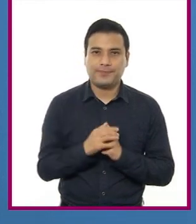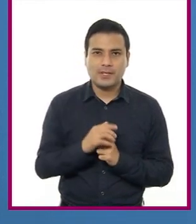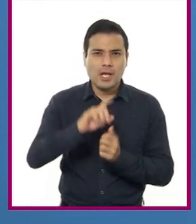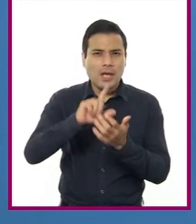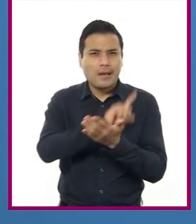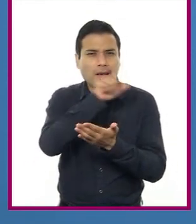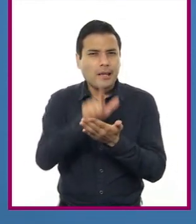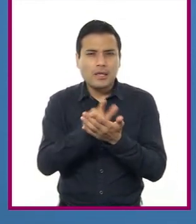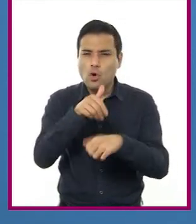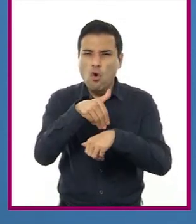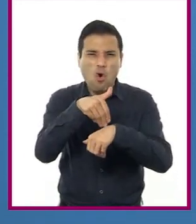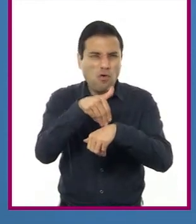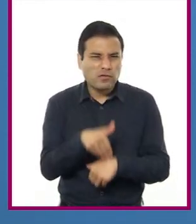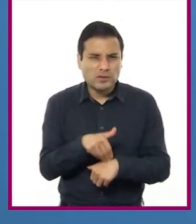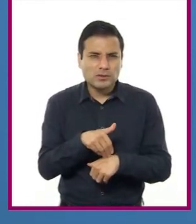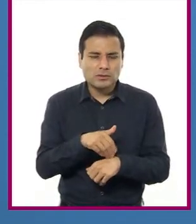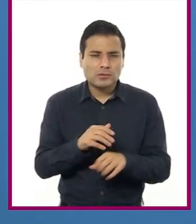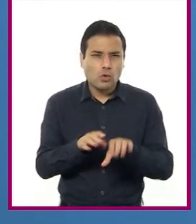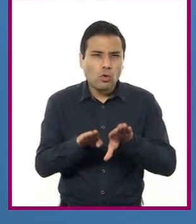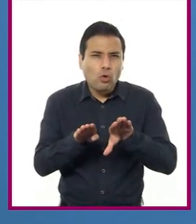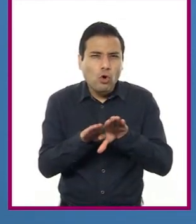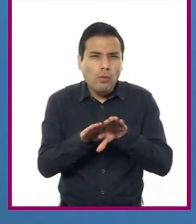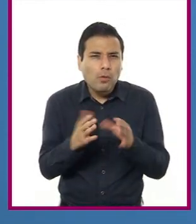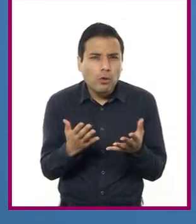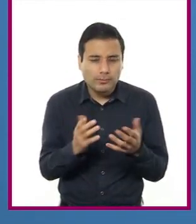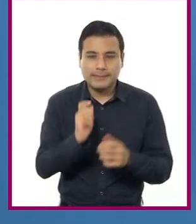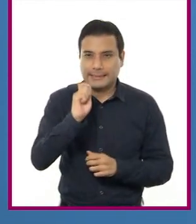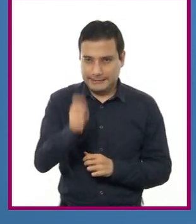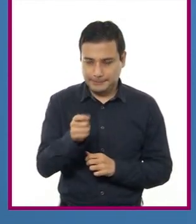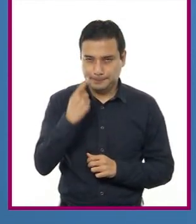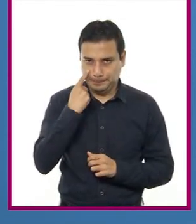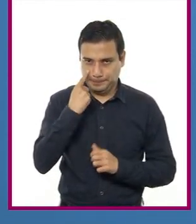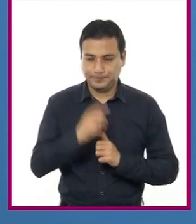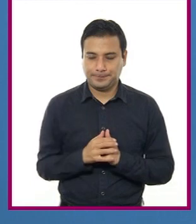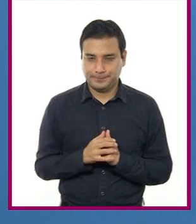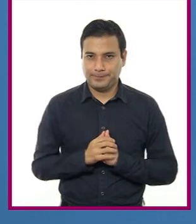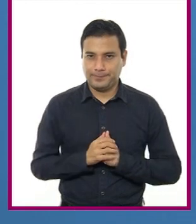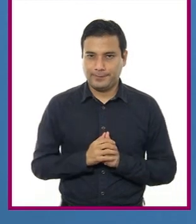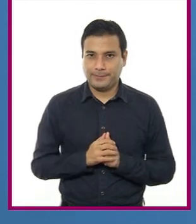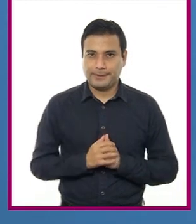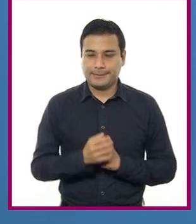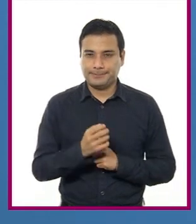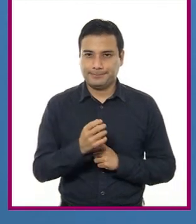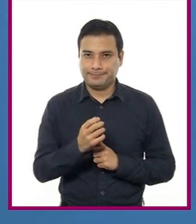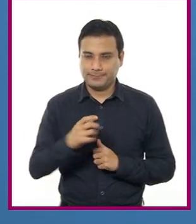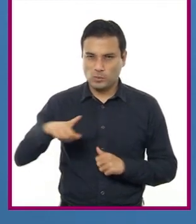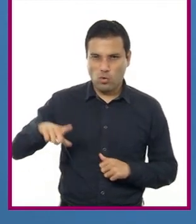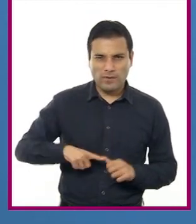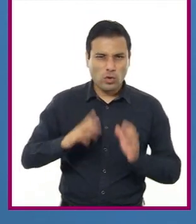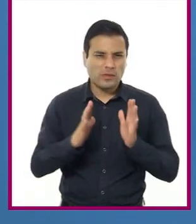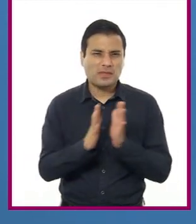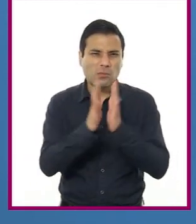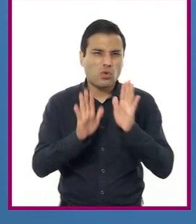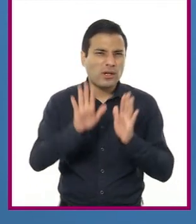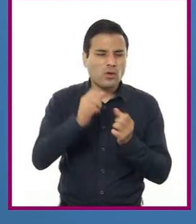de Derecho para comprender la primera característica de un sistema democrático: fuerte.